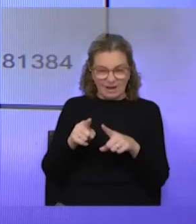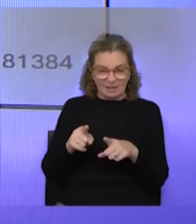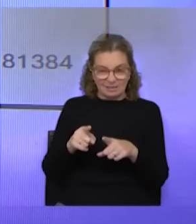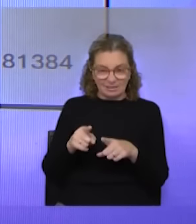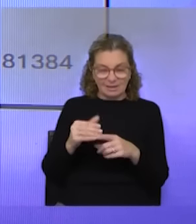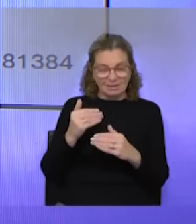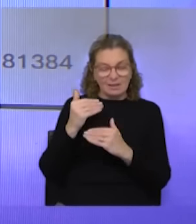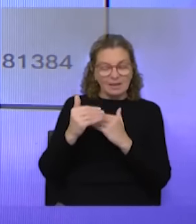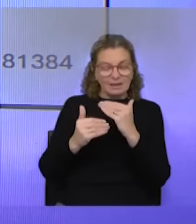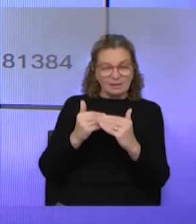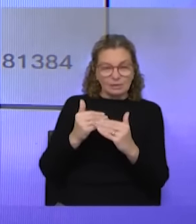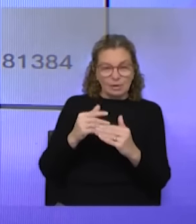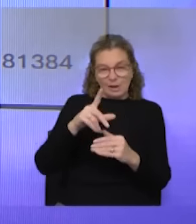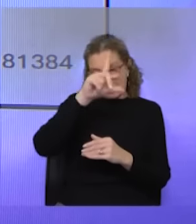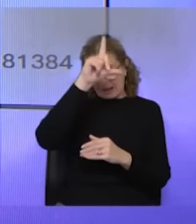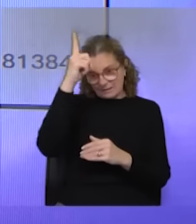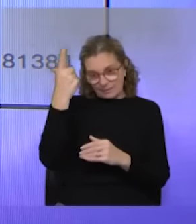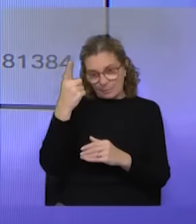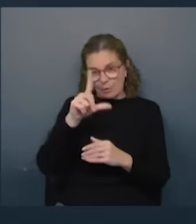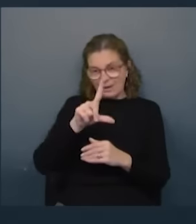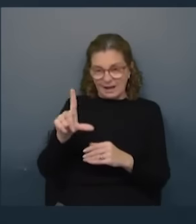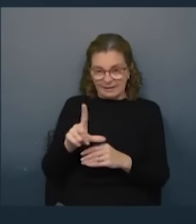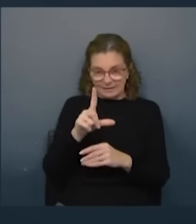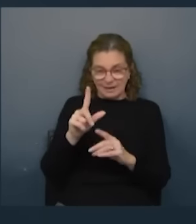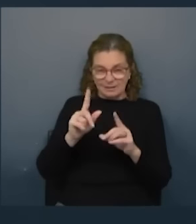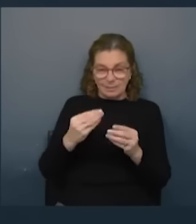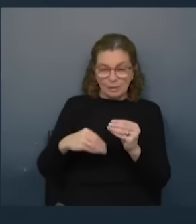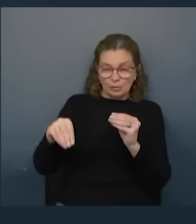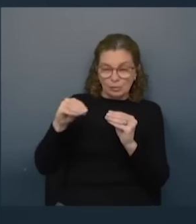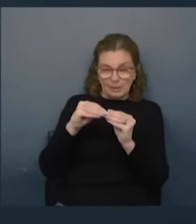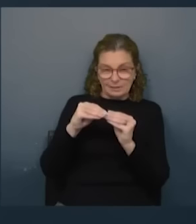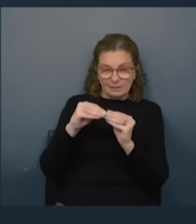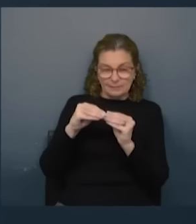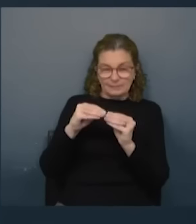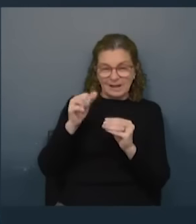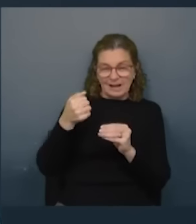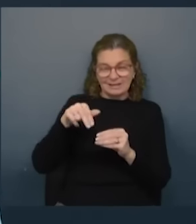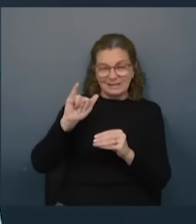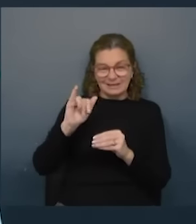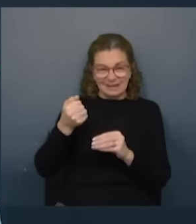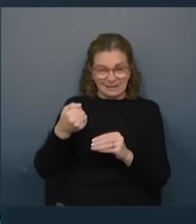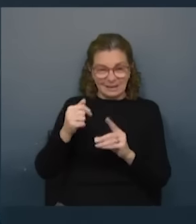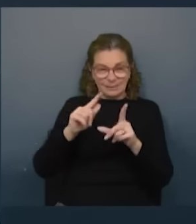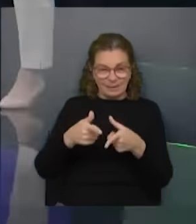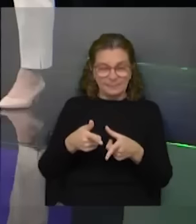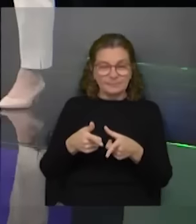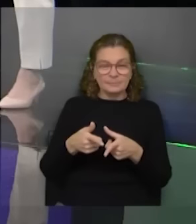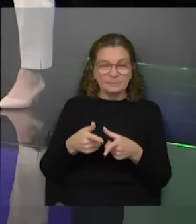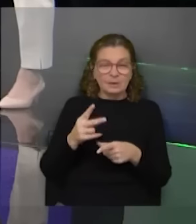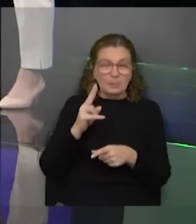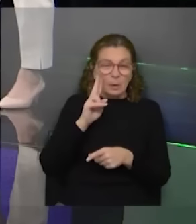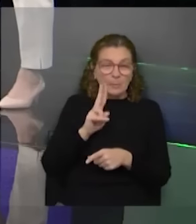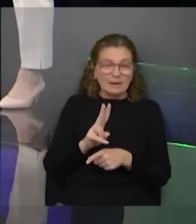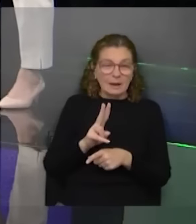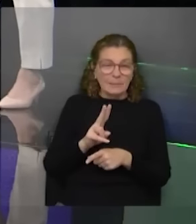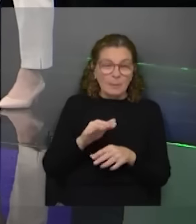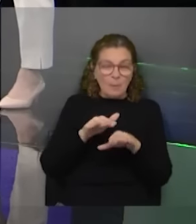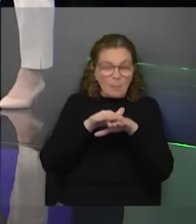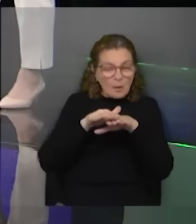manteniendo la calle Pou y la rañaga y sumándose la candidatura día pero si nosotros miramos el